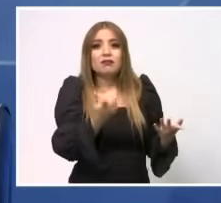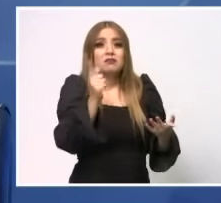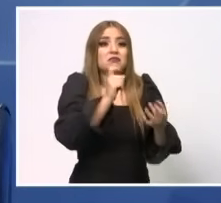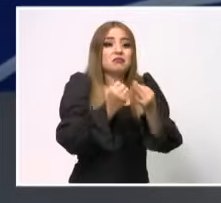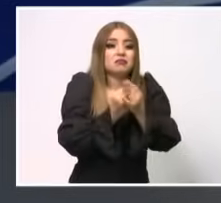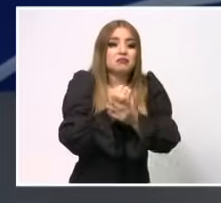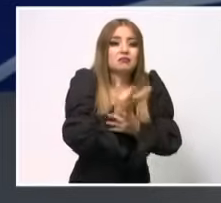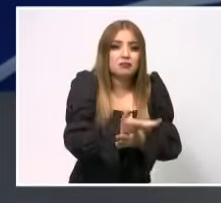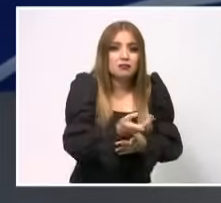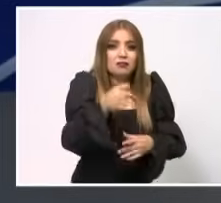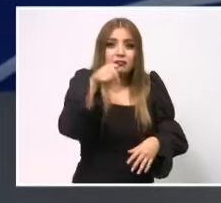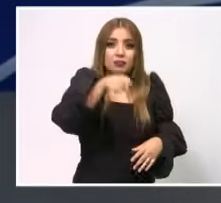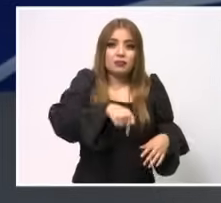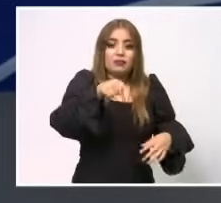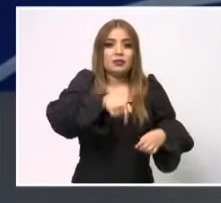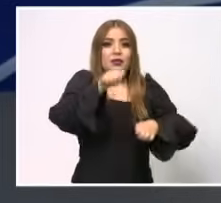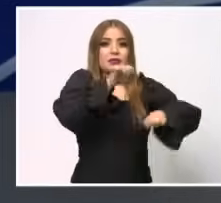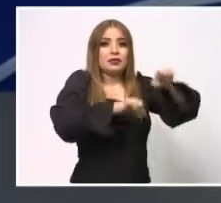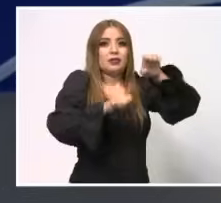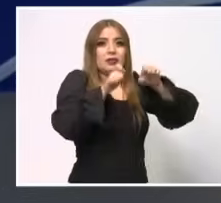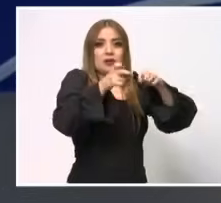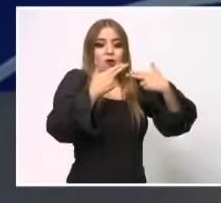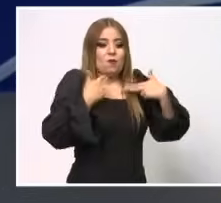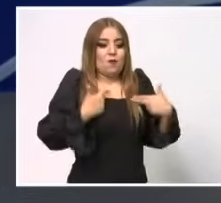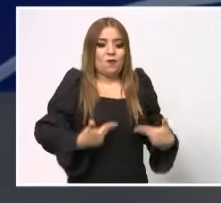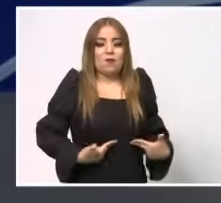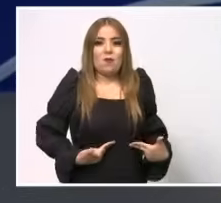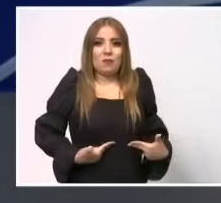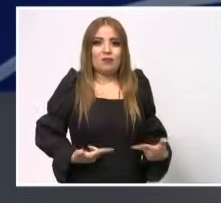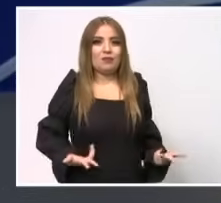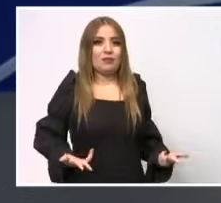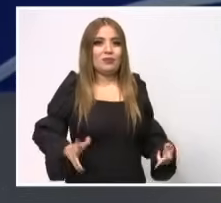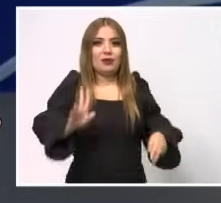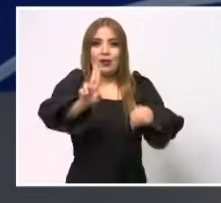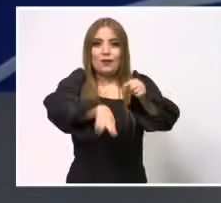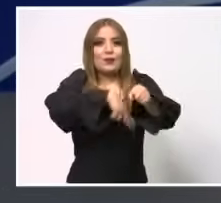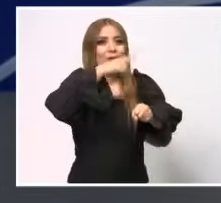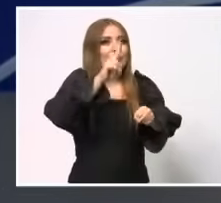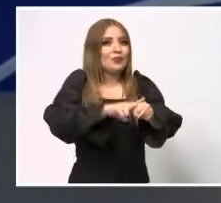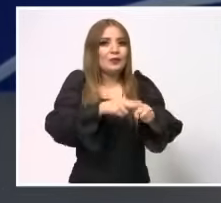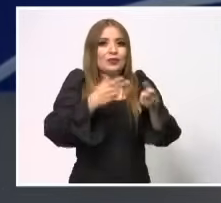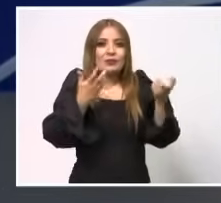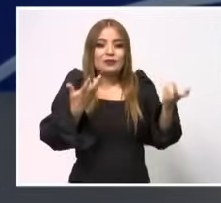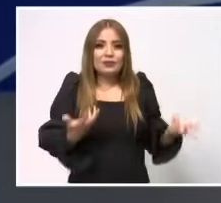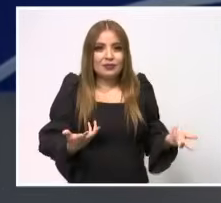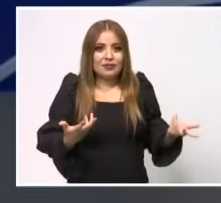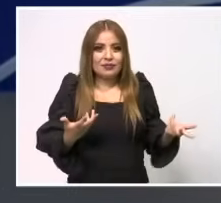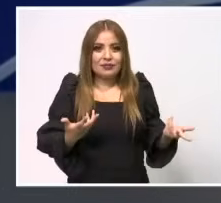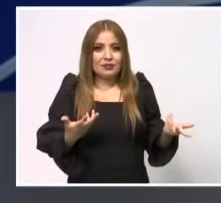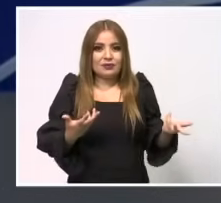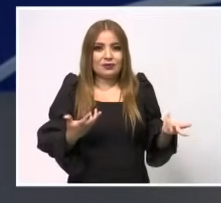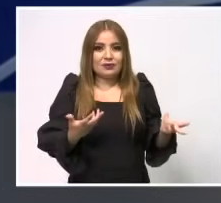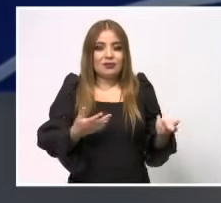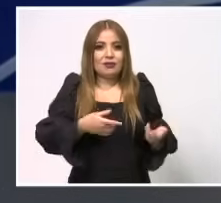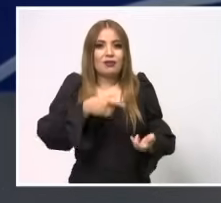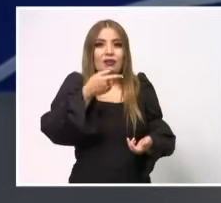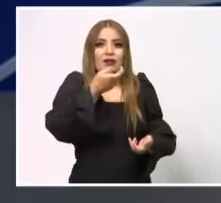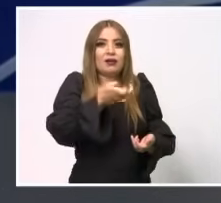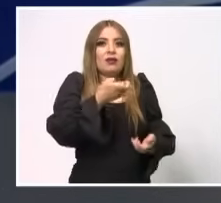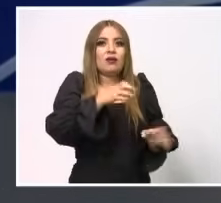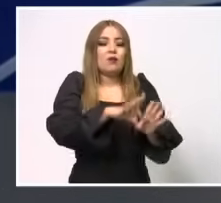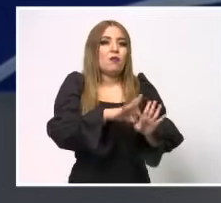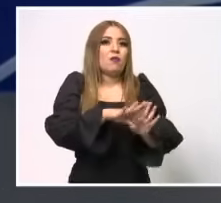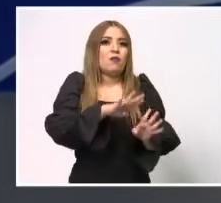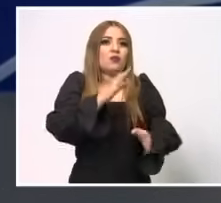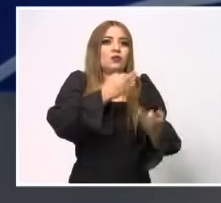de esta empresa él es un ser humano pues como todos y que pues está propenso